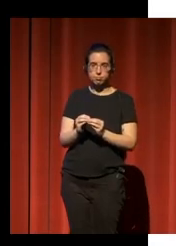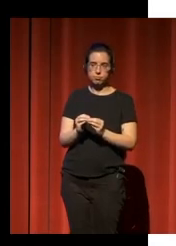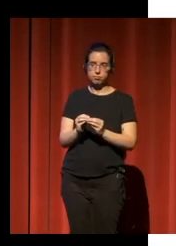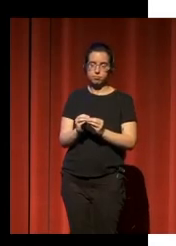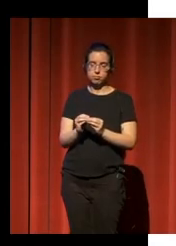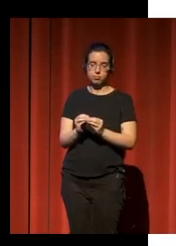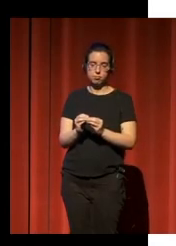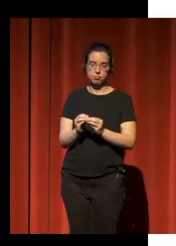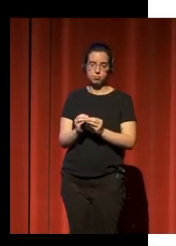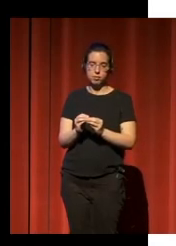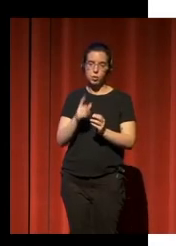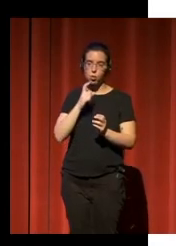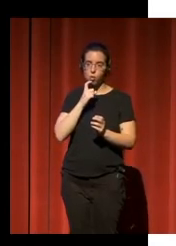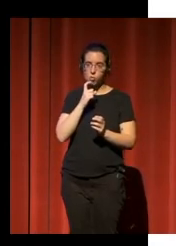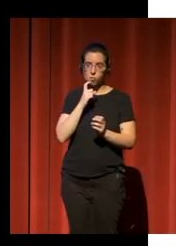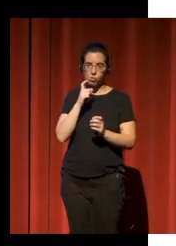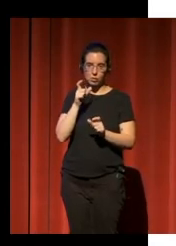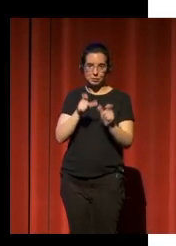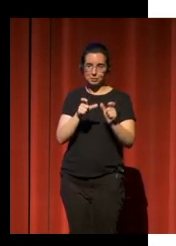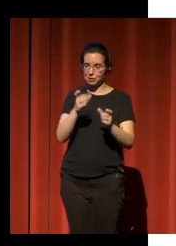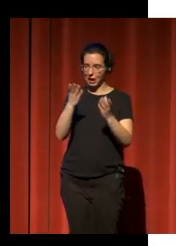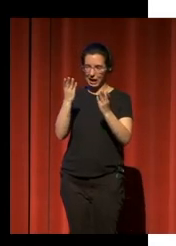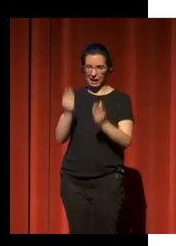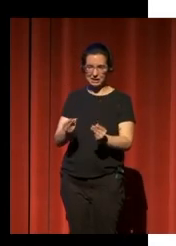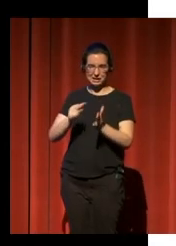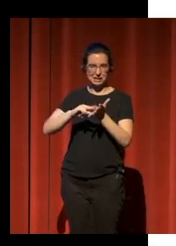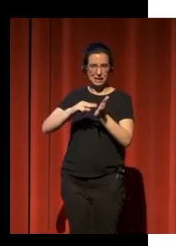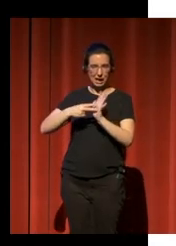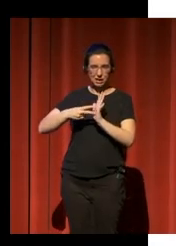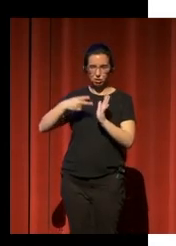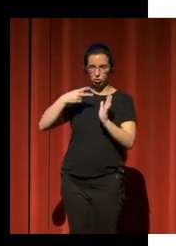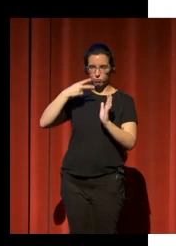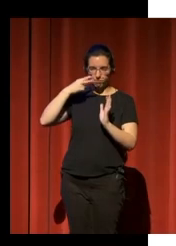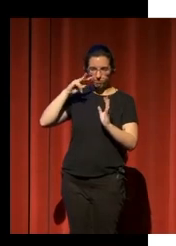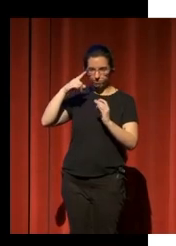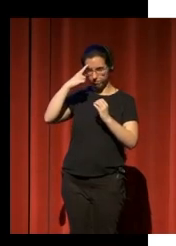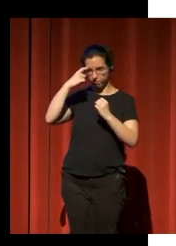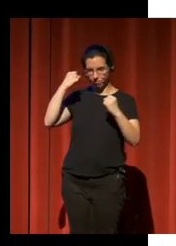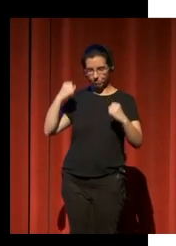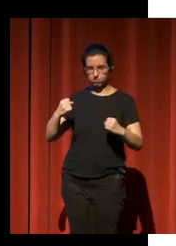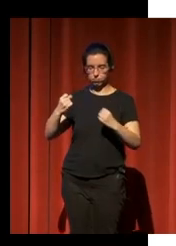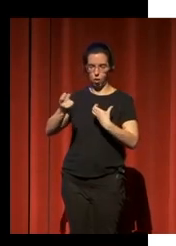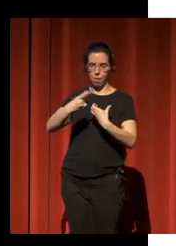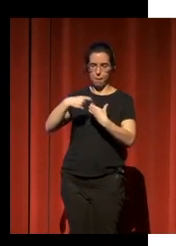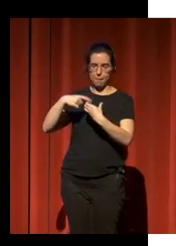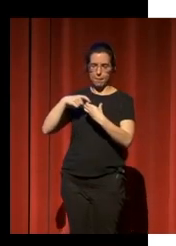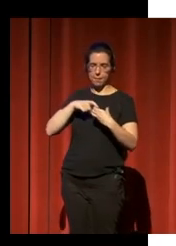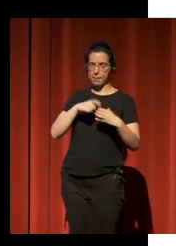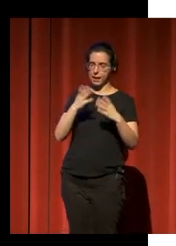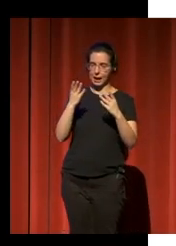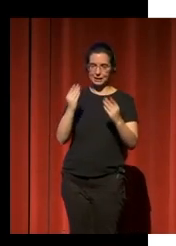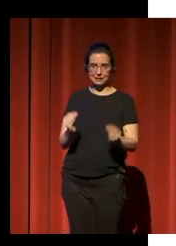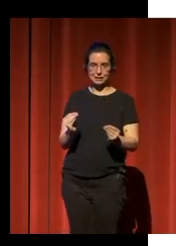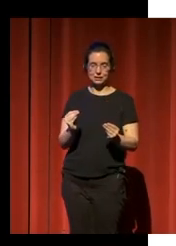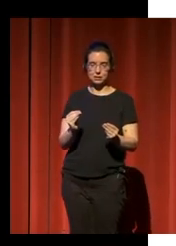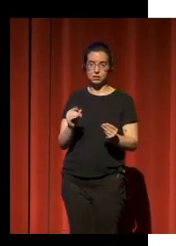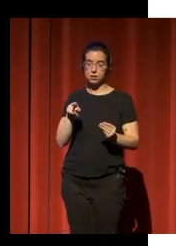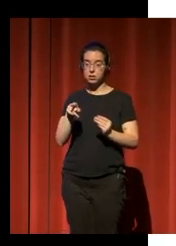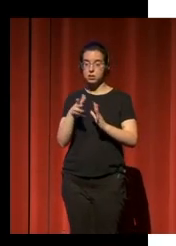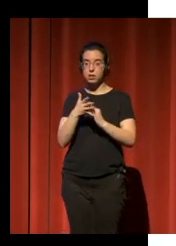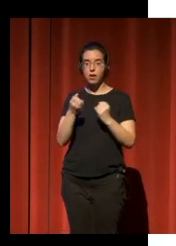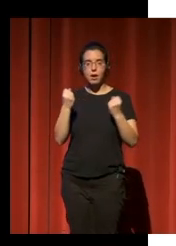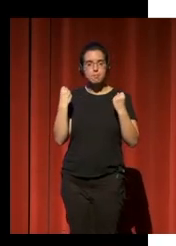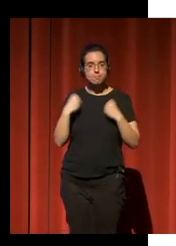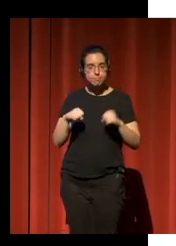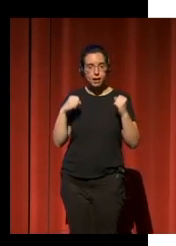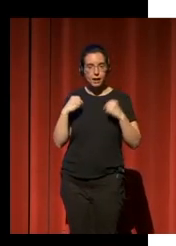muchos agentes no especializados los propios profesionales de las bibliotecas es una una práctica de